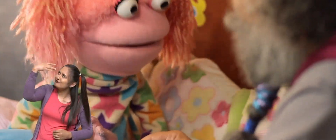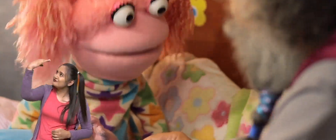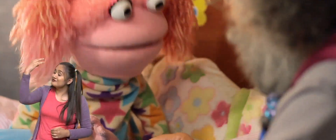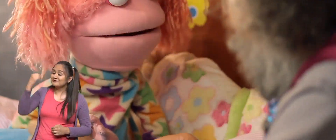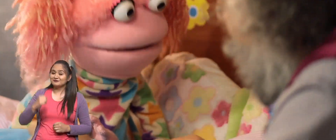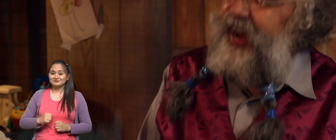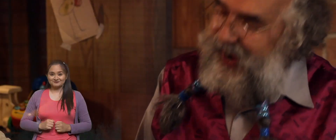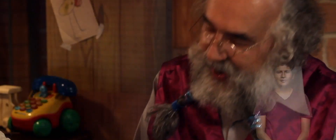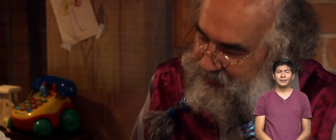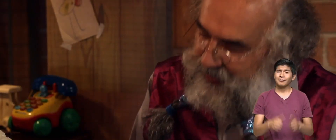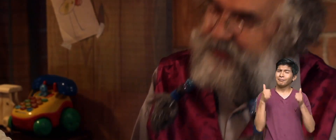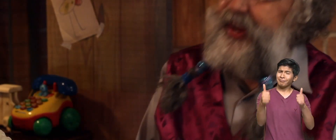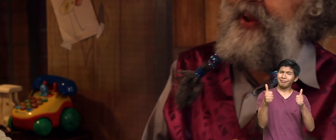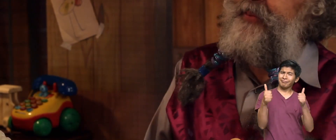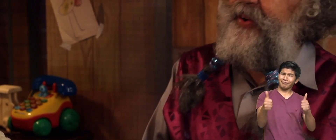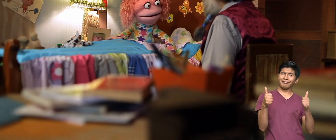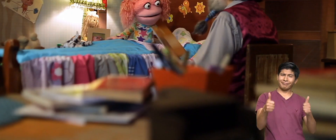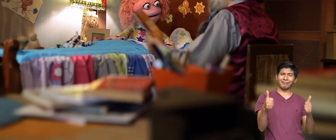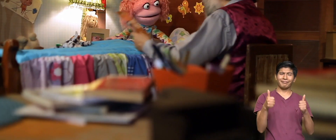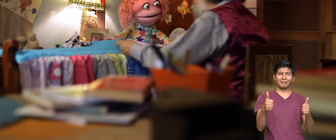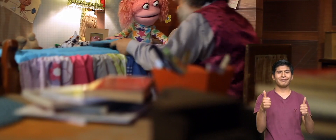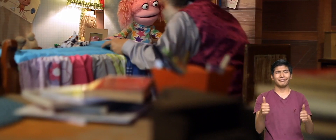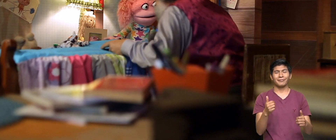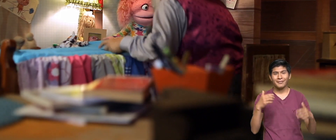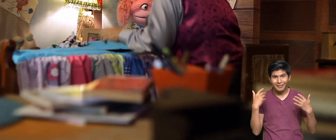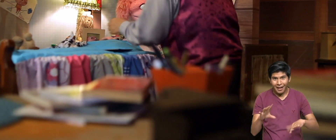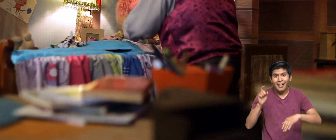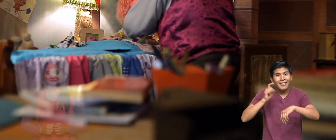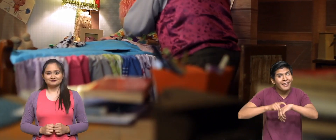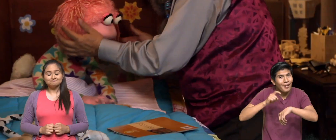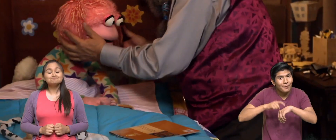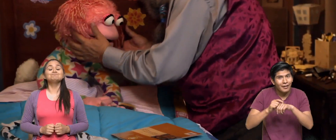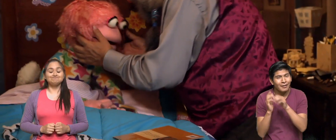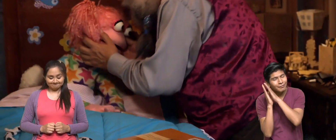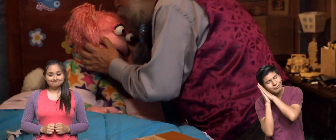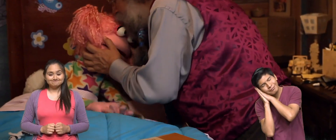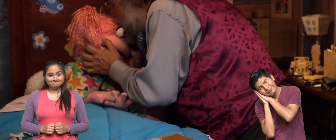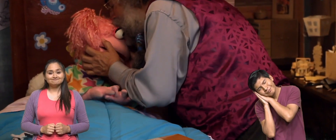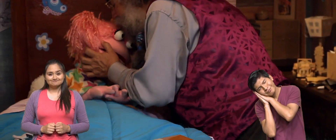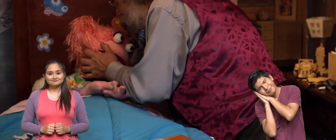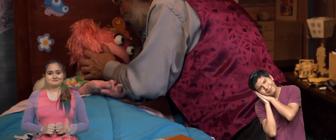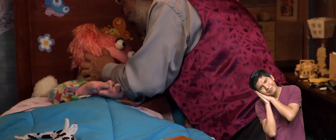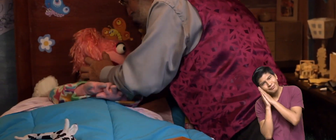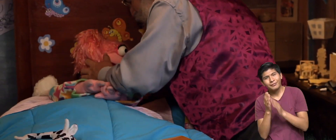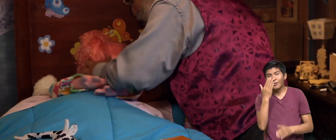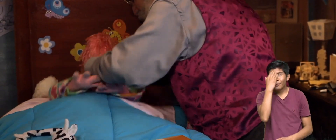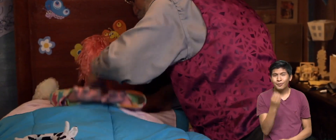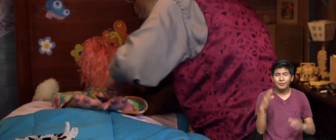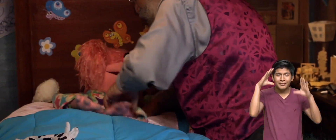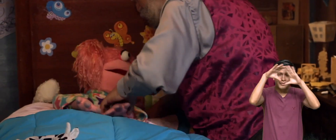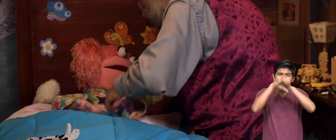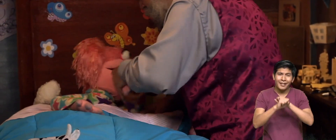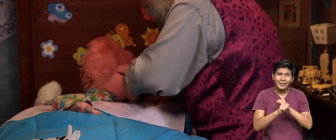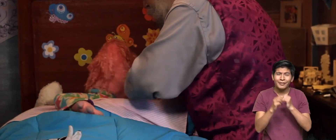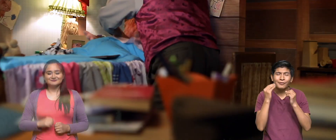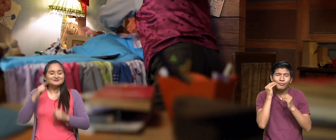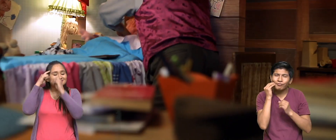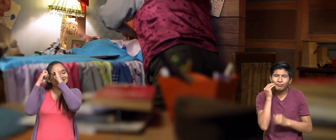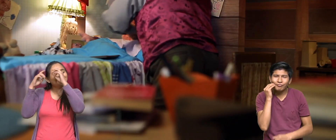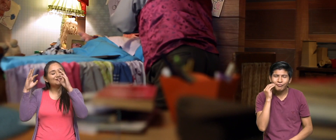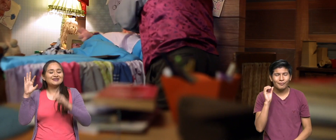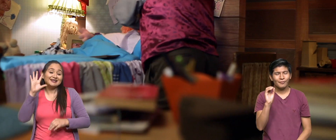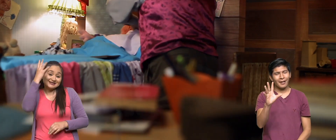multicolor. Ay, muy bien, mi Romy, pero ya es hora de dormir. Buenas noches, mi